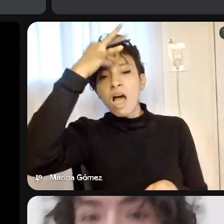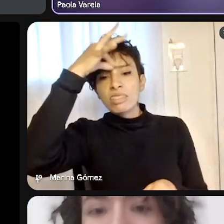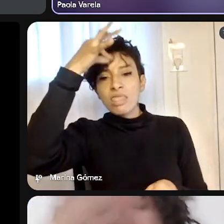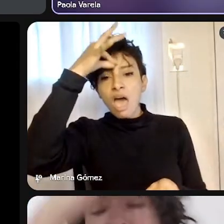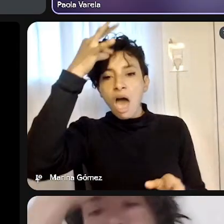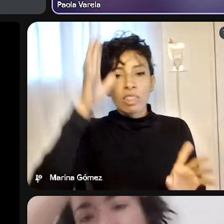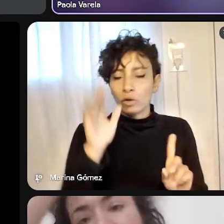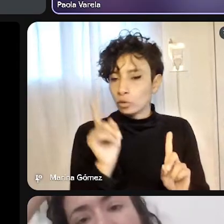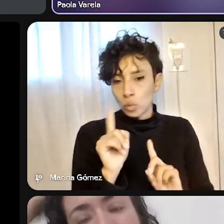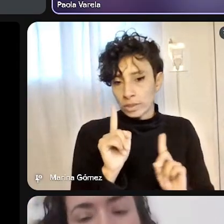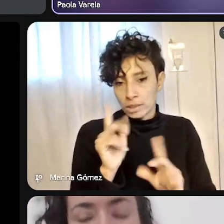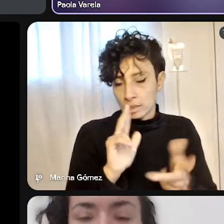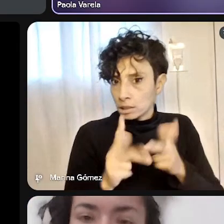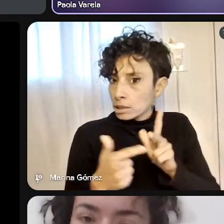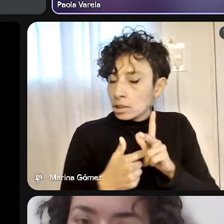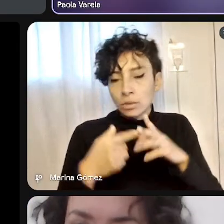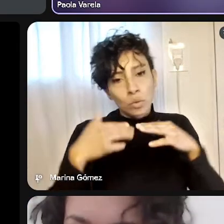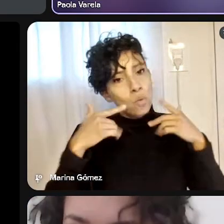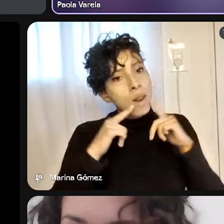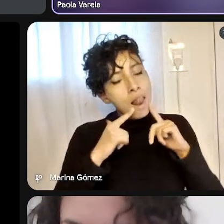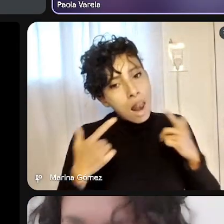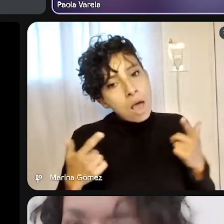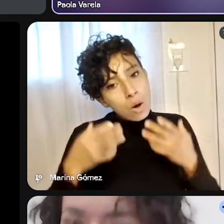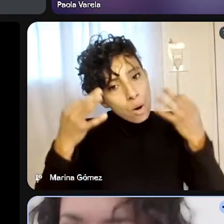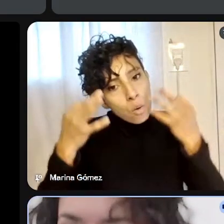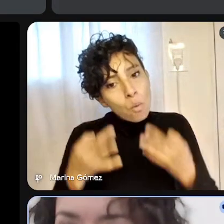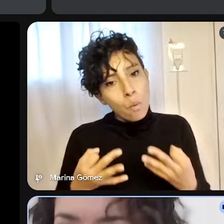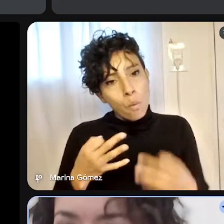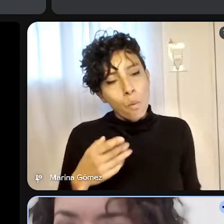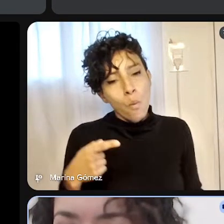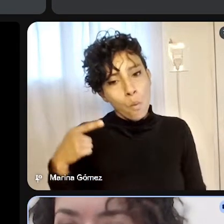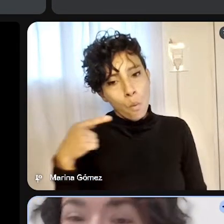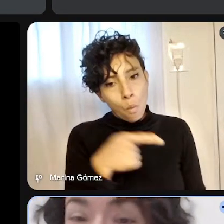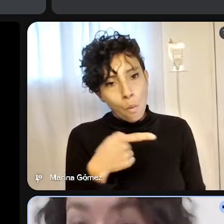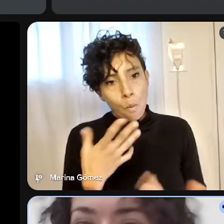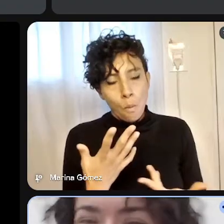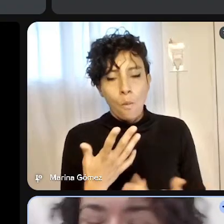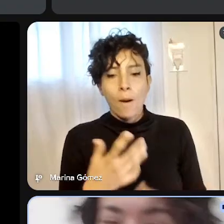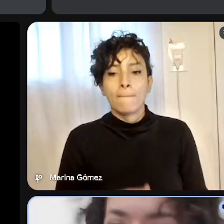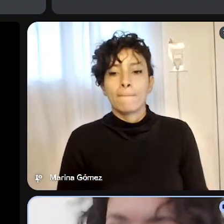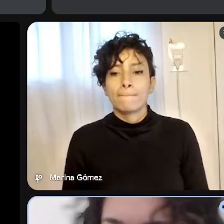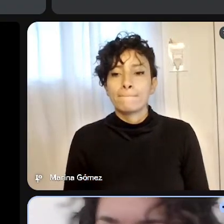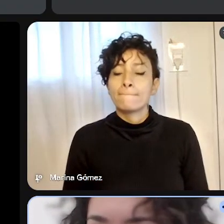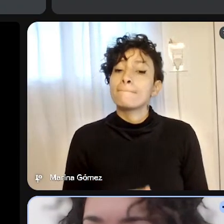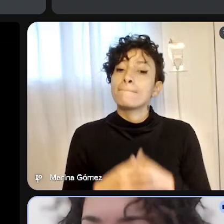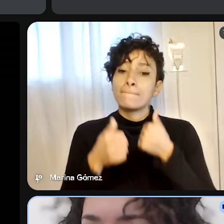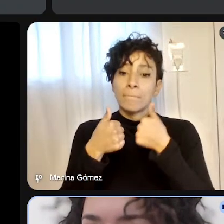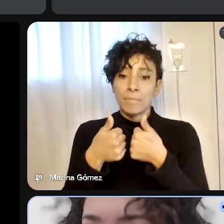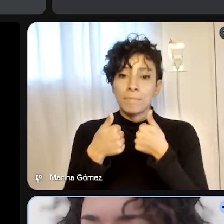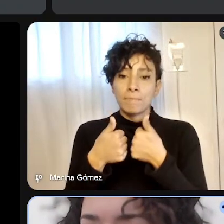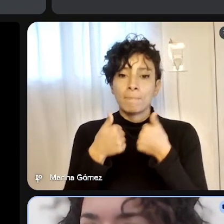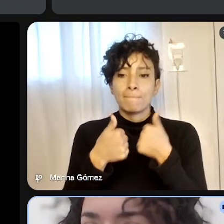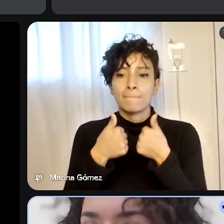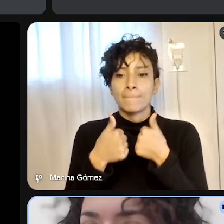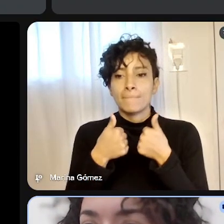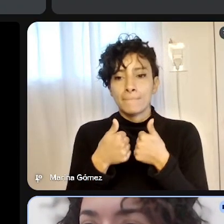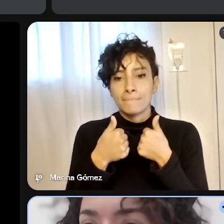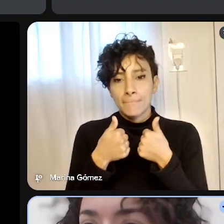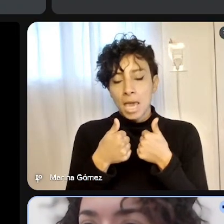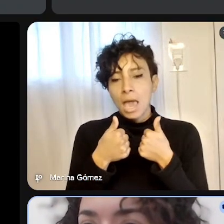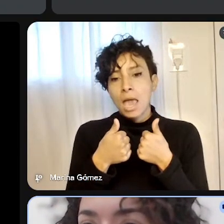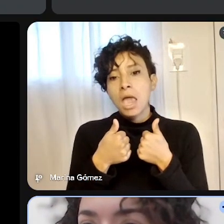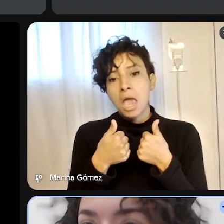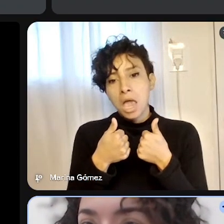español signado, Chaco en lengua de señas. ujú, ujú. Qué bien esos